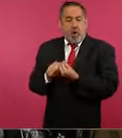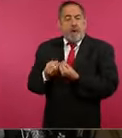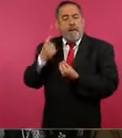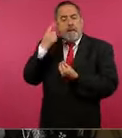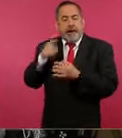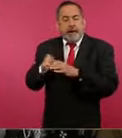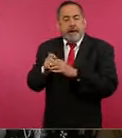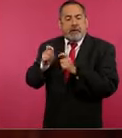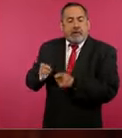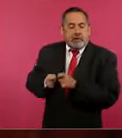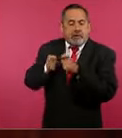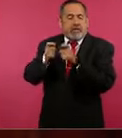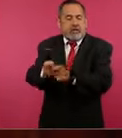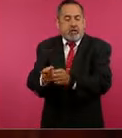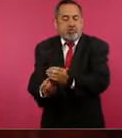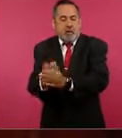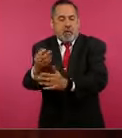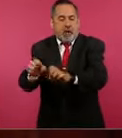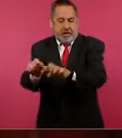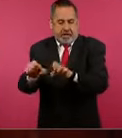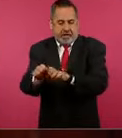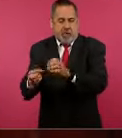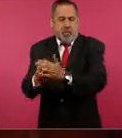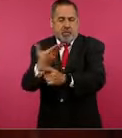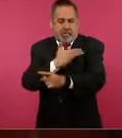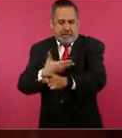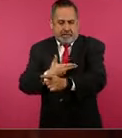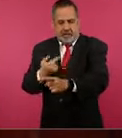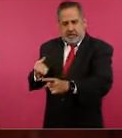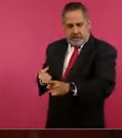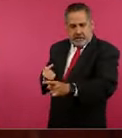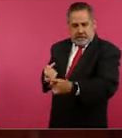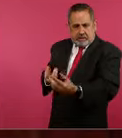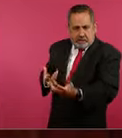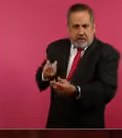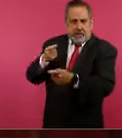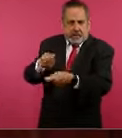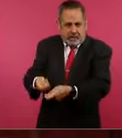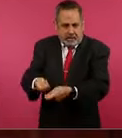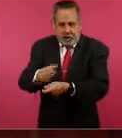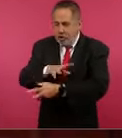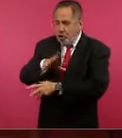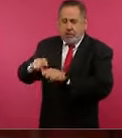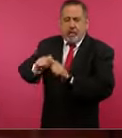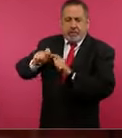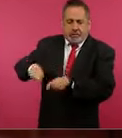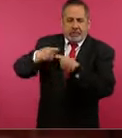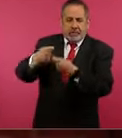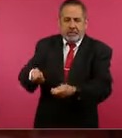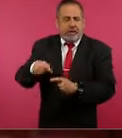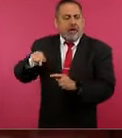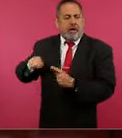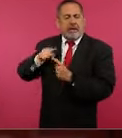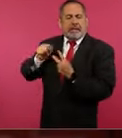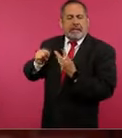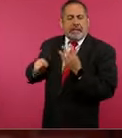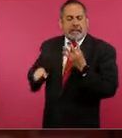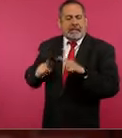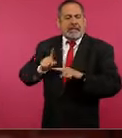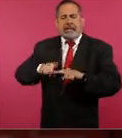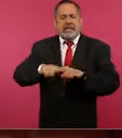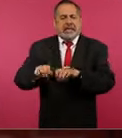la transición precisamente de su gobierno con la próxima administración. Y saber quiénes van a integrar estos